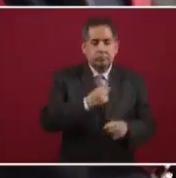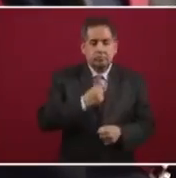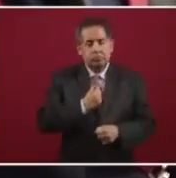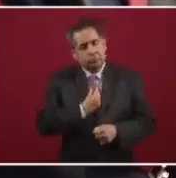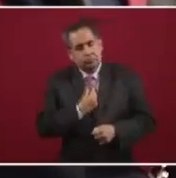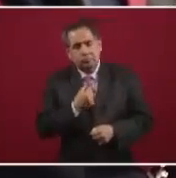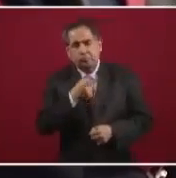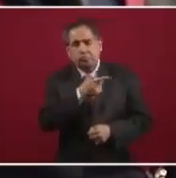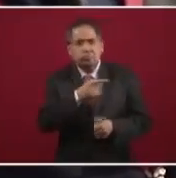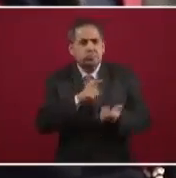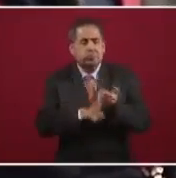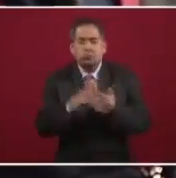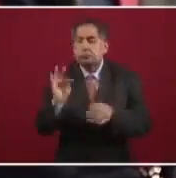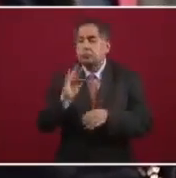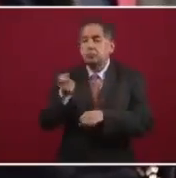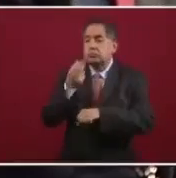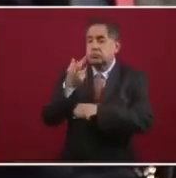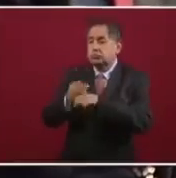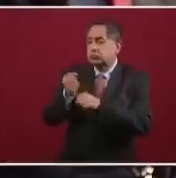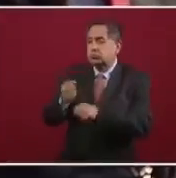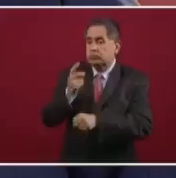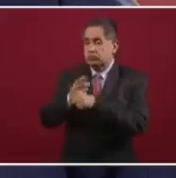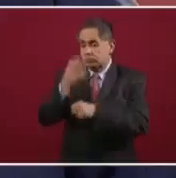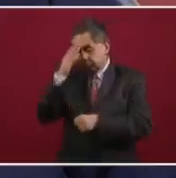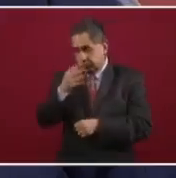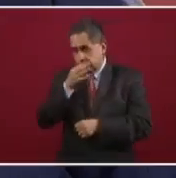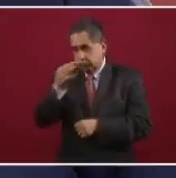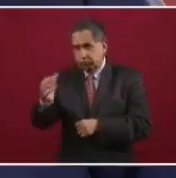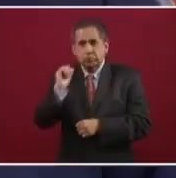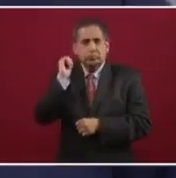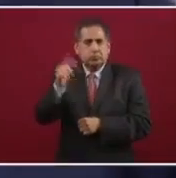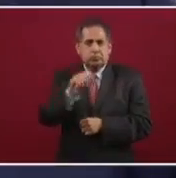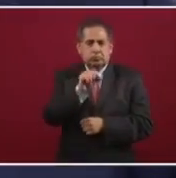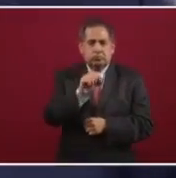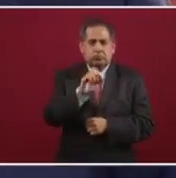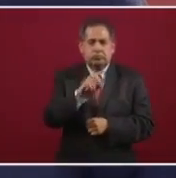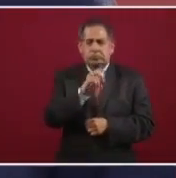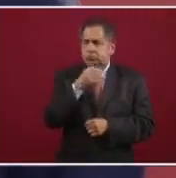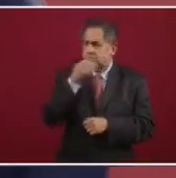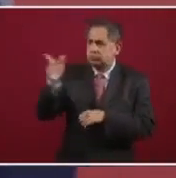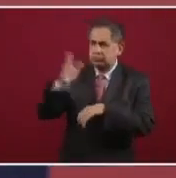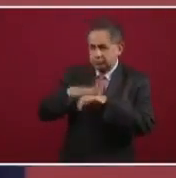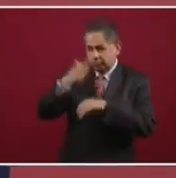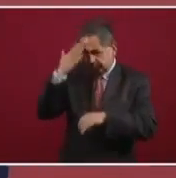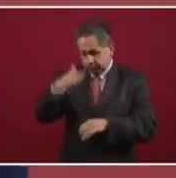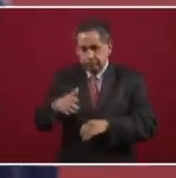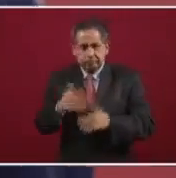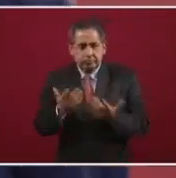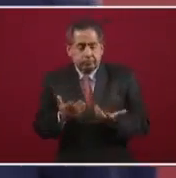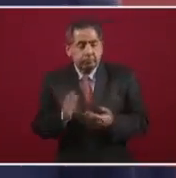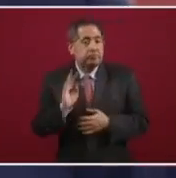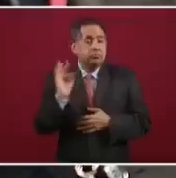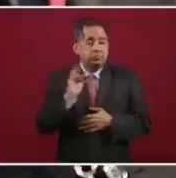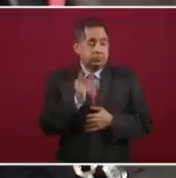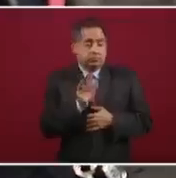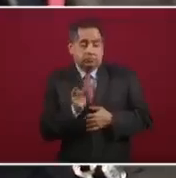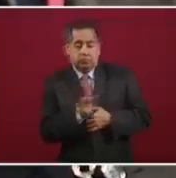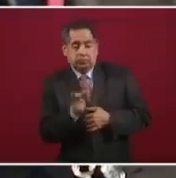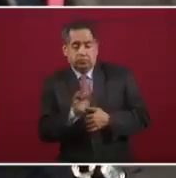el secretario de Seguridad Pública se lo hizo saber, si alguien en la SEDENA se lo hizo saber, y para el caso, si ellos dos,